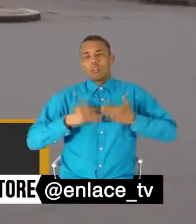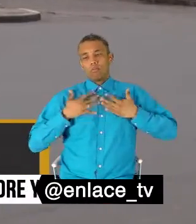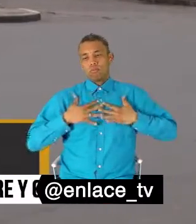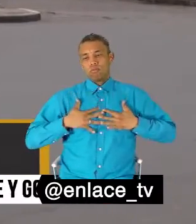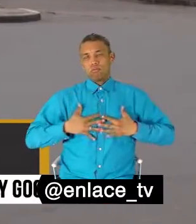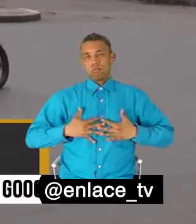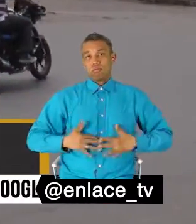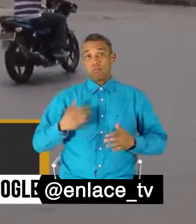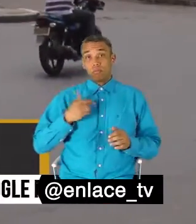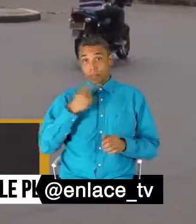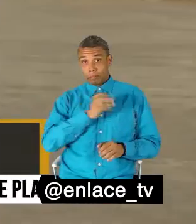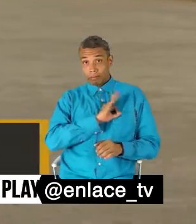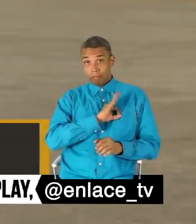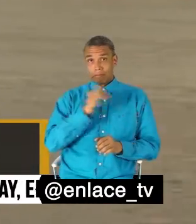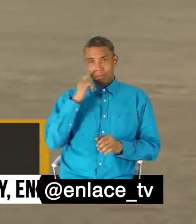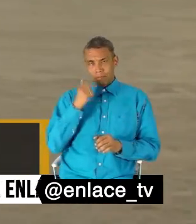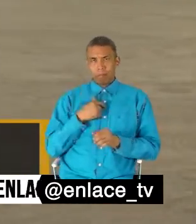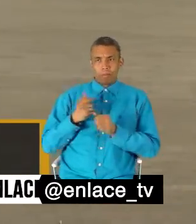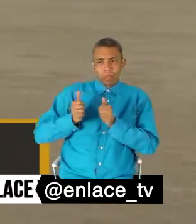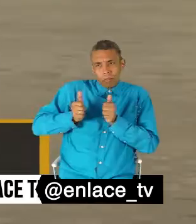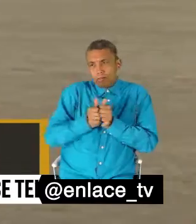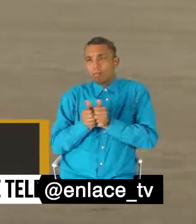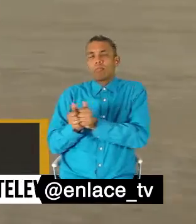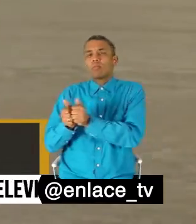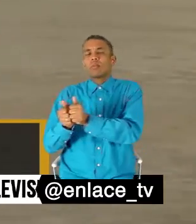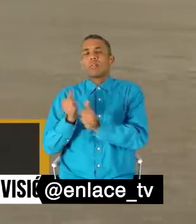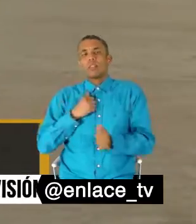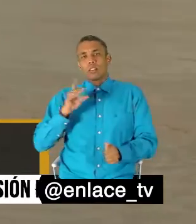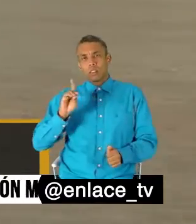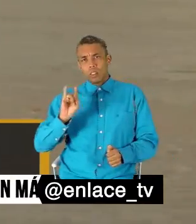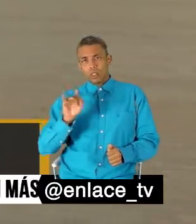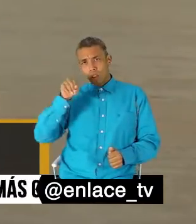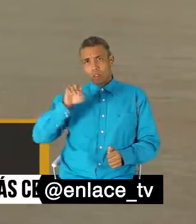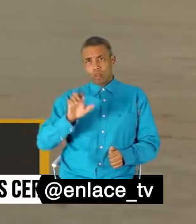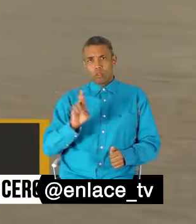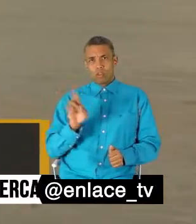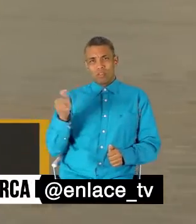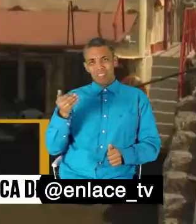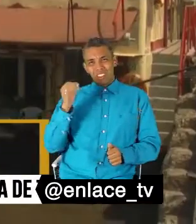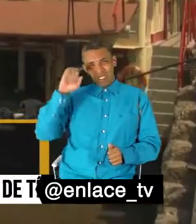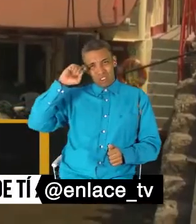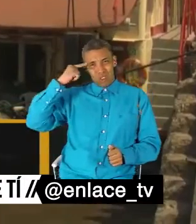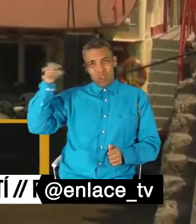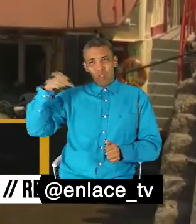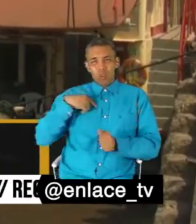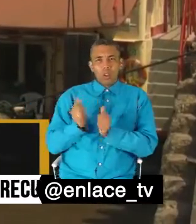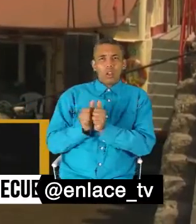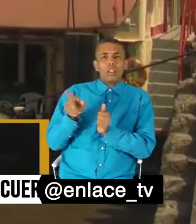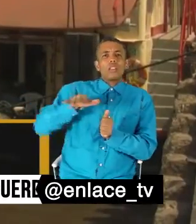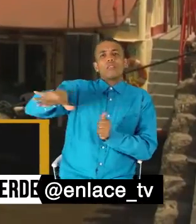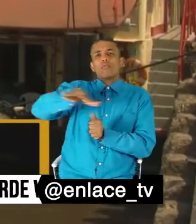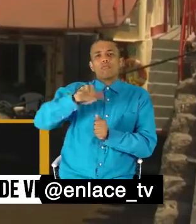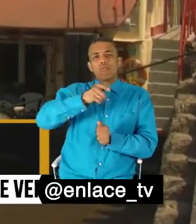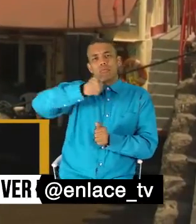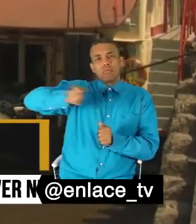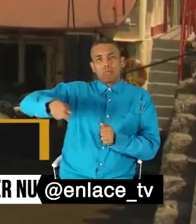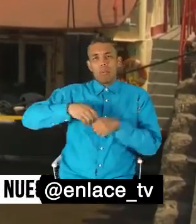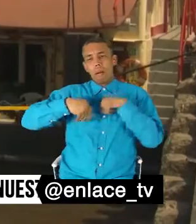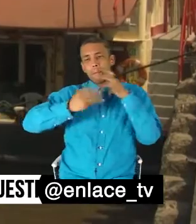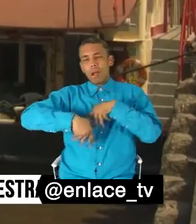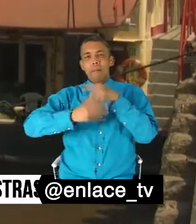política estará en Montecristo, Bolívar, acompañado del gobernador Dumec Turbay a la entrega de dotaciones deportivas a equipos de fútbol femenino y dotación a la banda de música de